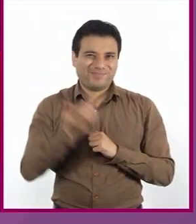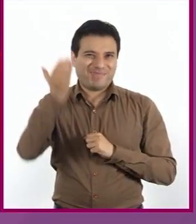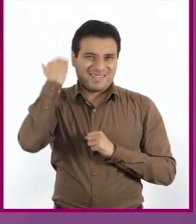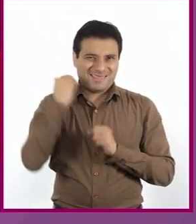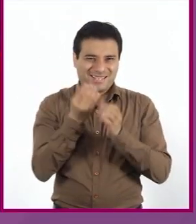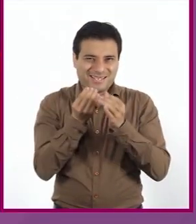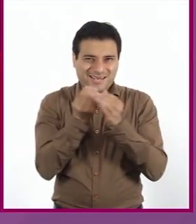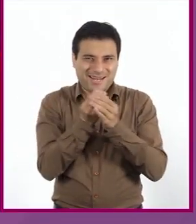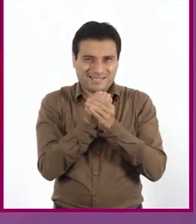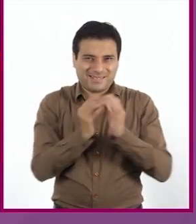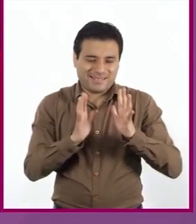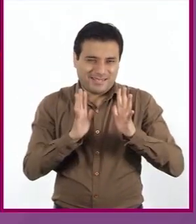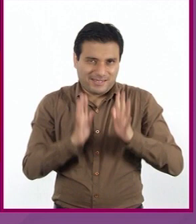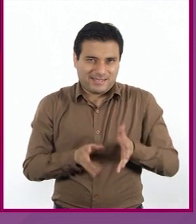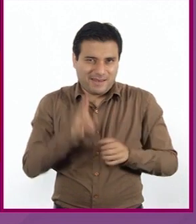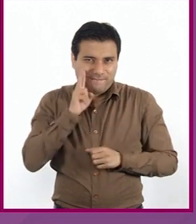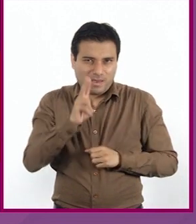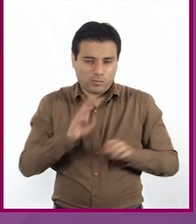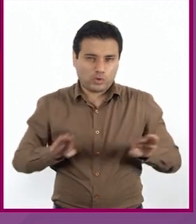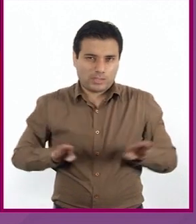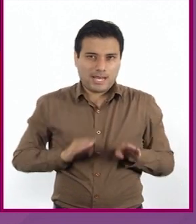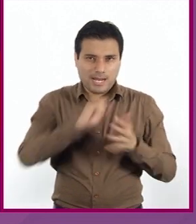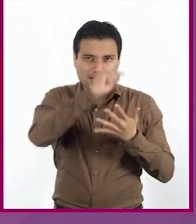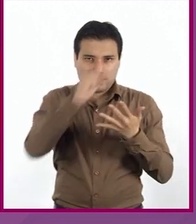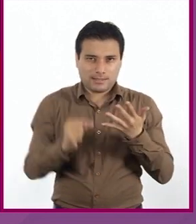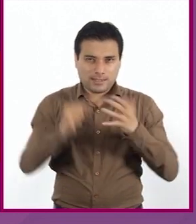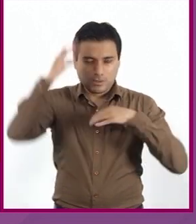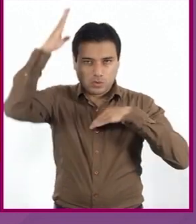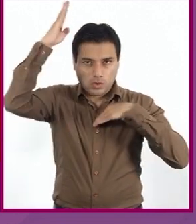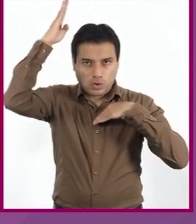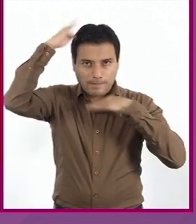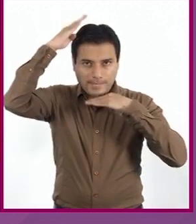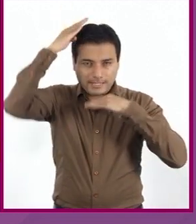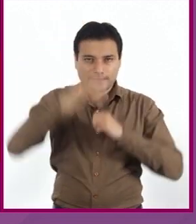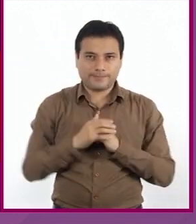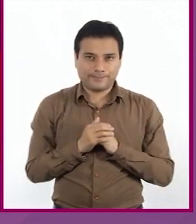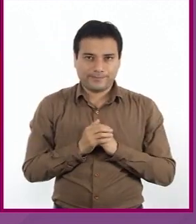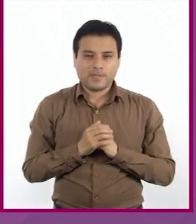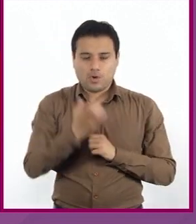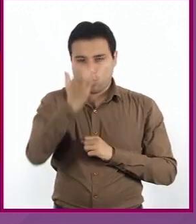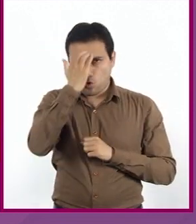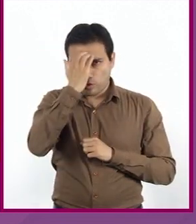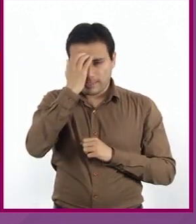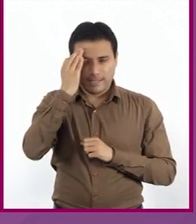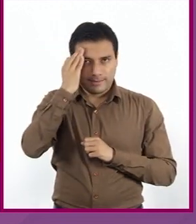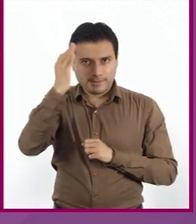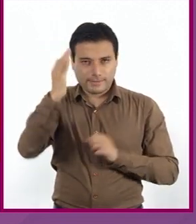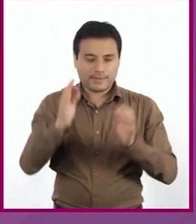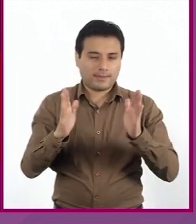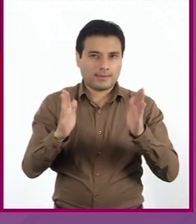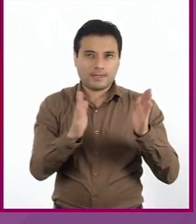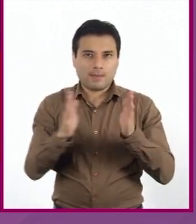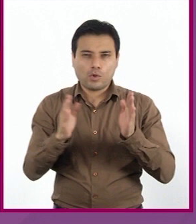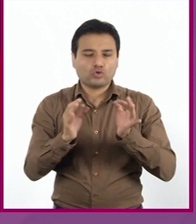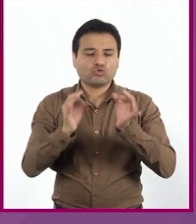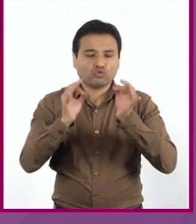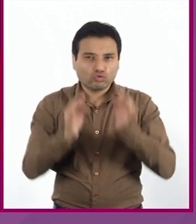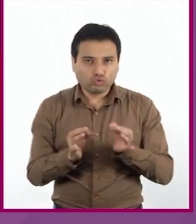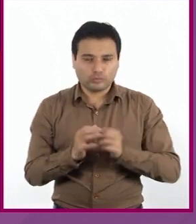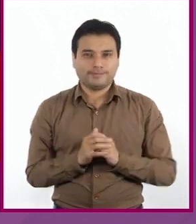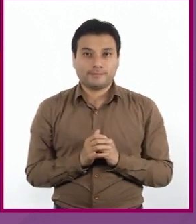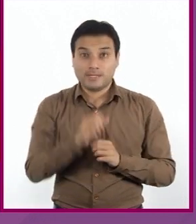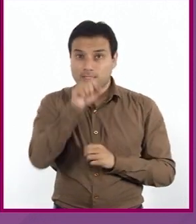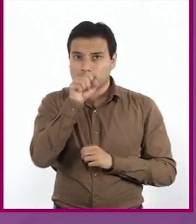anterior vimos las características de la cultura olmeca. Conocieron el periodo en el que esta cultura se ubicó,